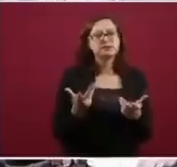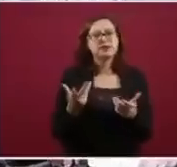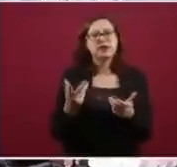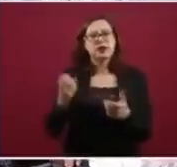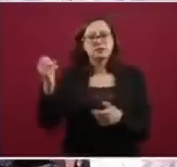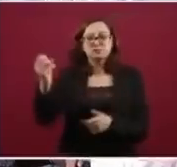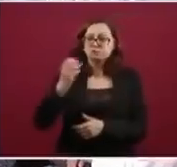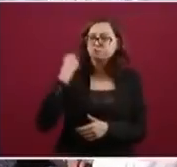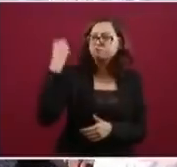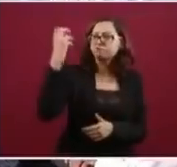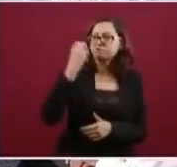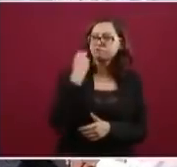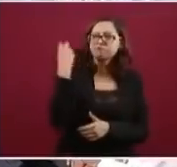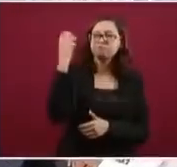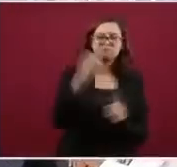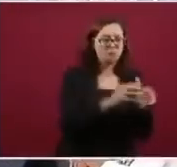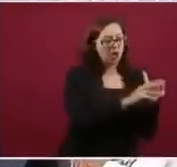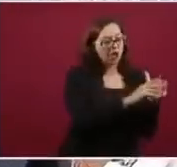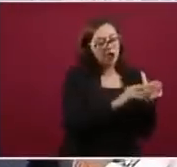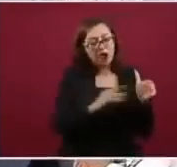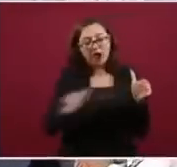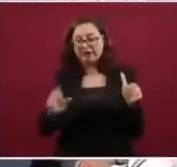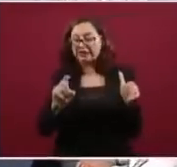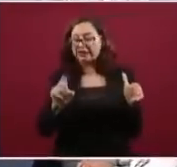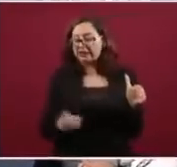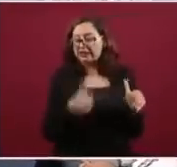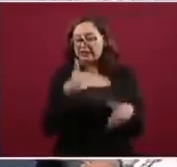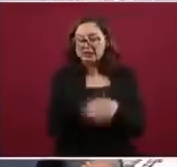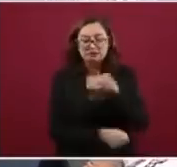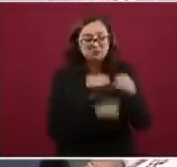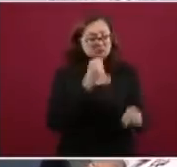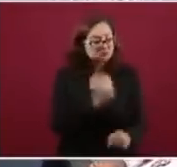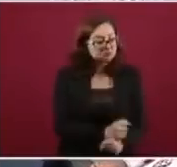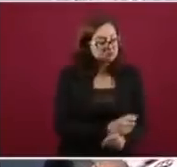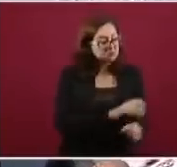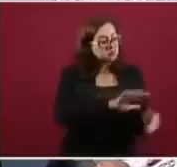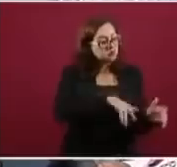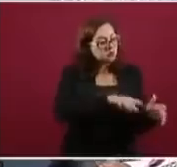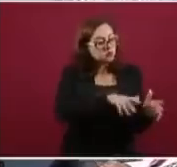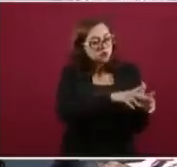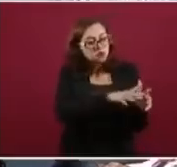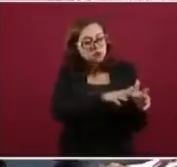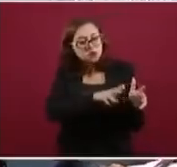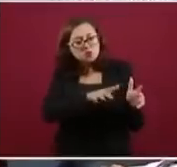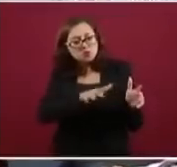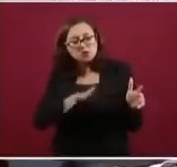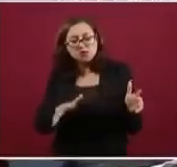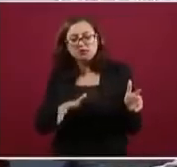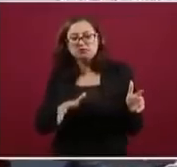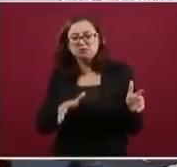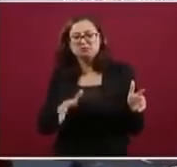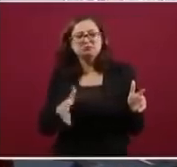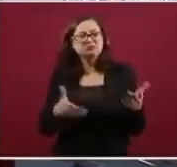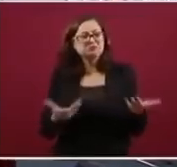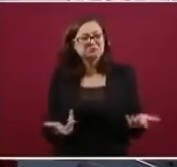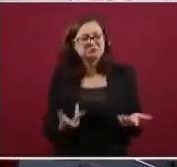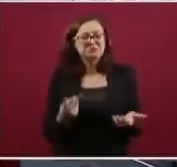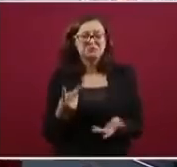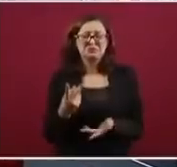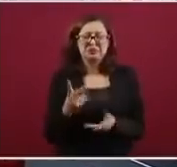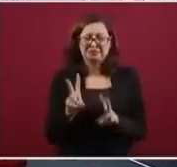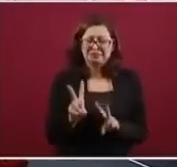en 36 años van a encontrar muy pocas